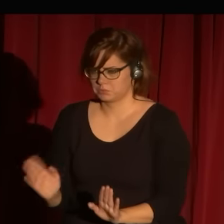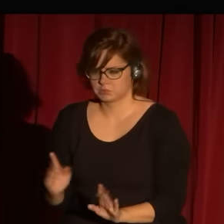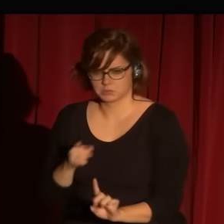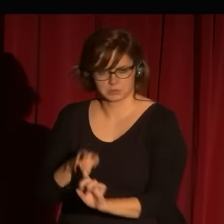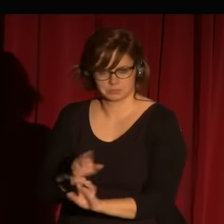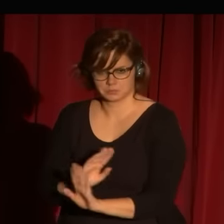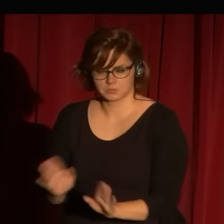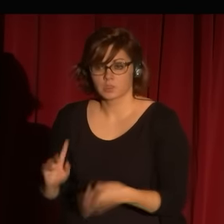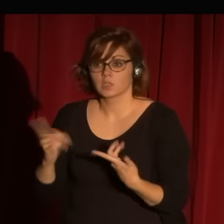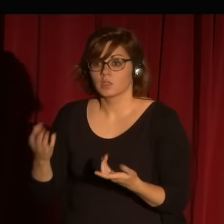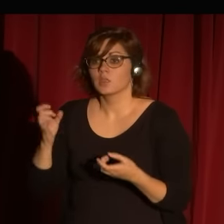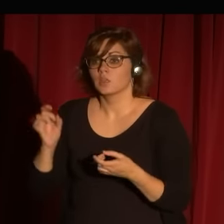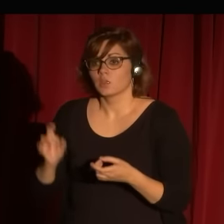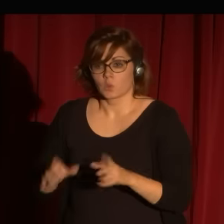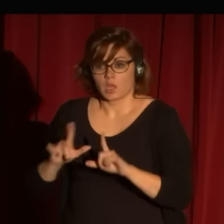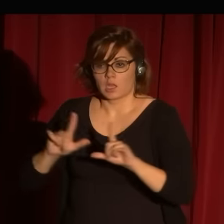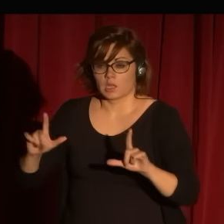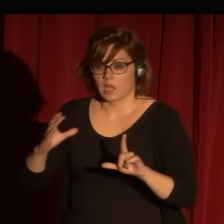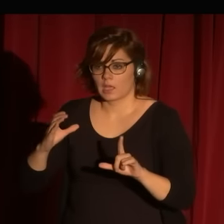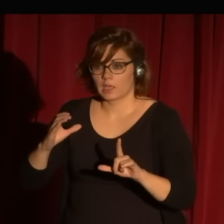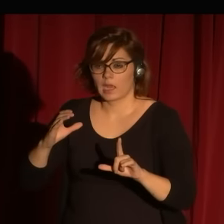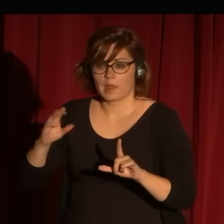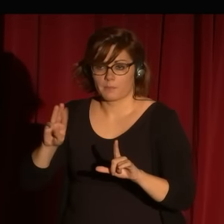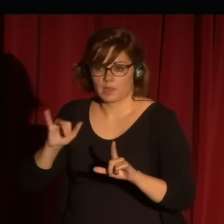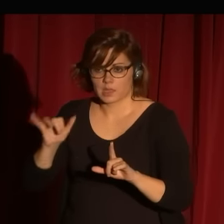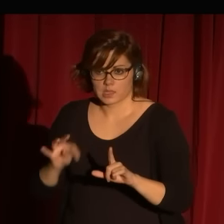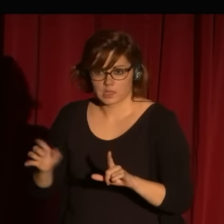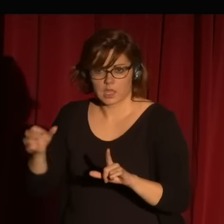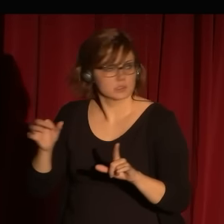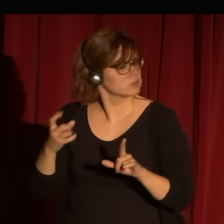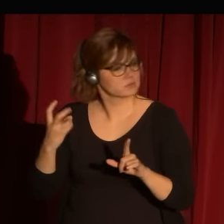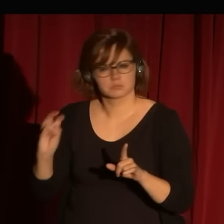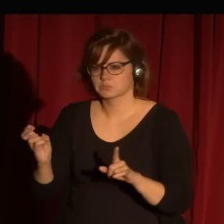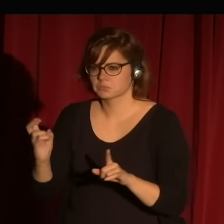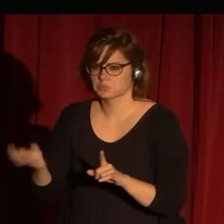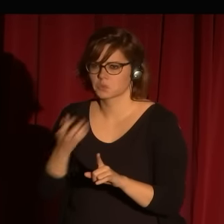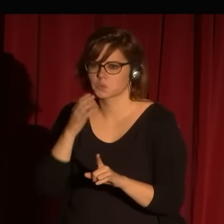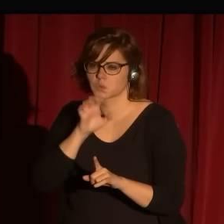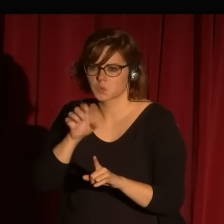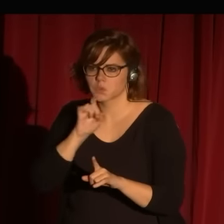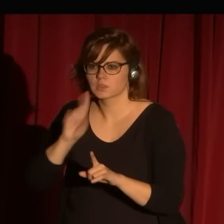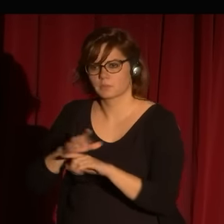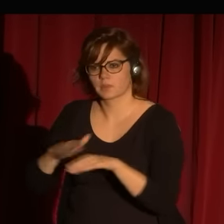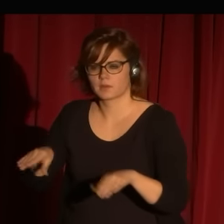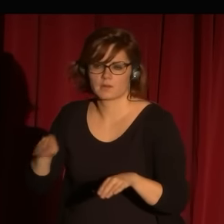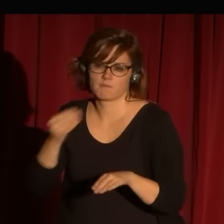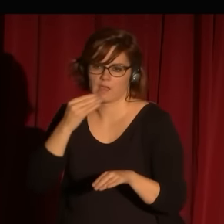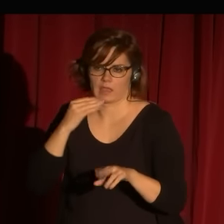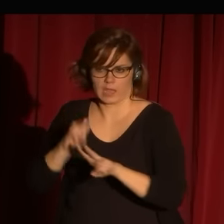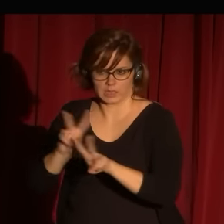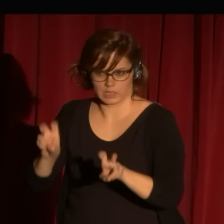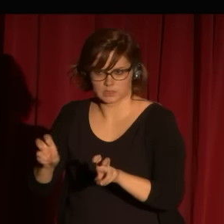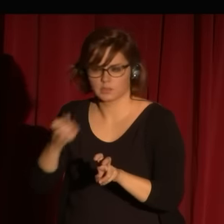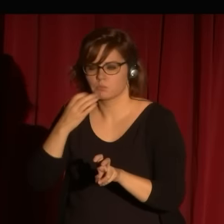mismo estamos viendo en los cuadros de Clara paters y cosas curiosas que vemos aquí por ejemplo y en otros cuadros de banquetes vemos por ejemplo un